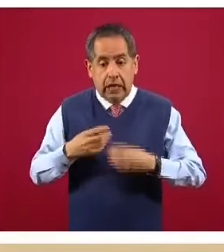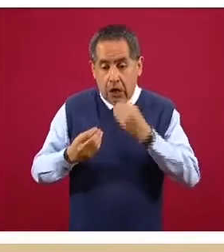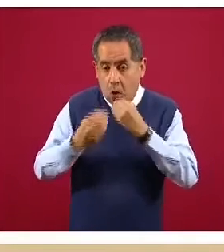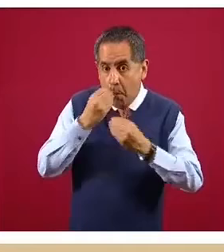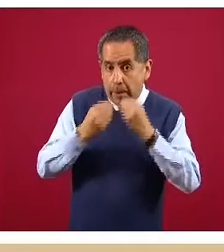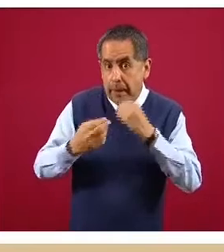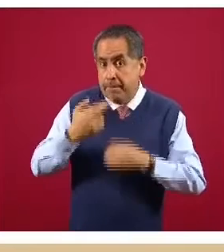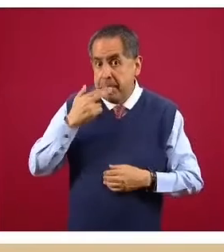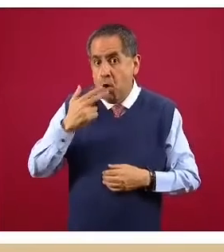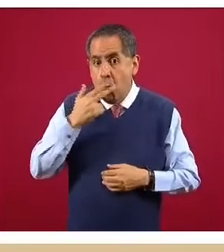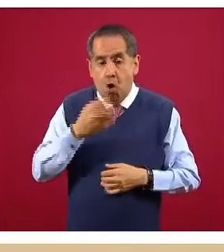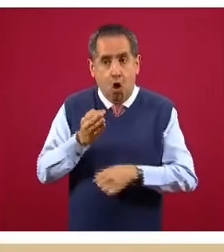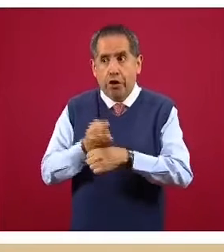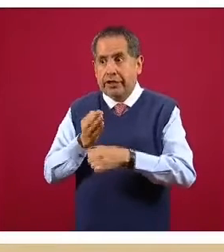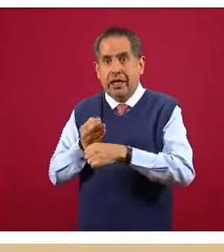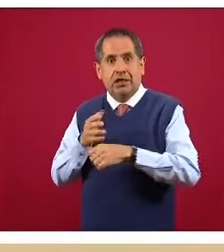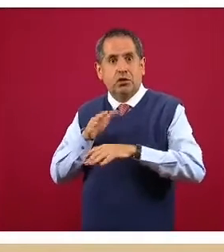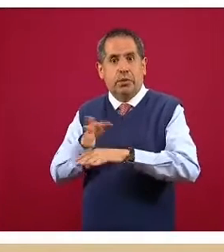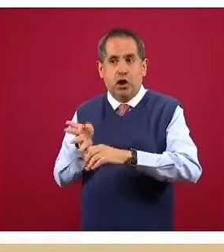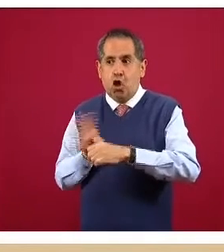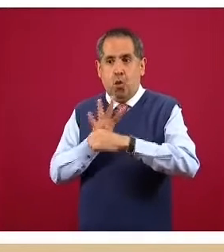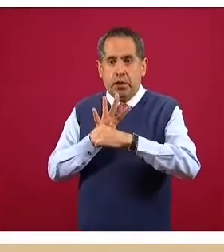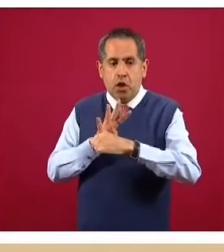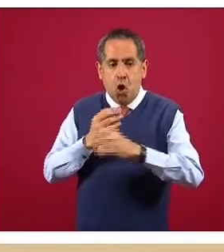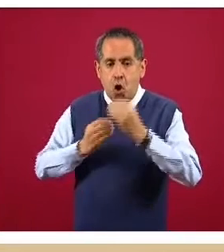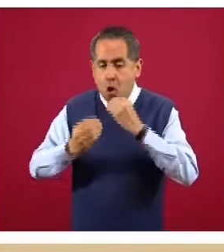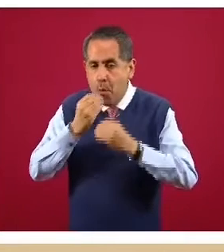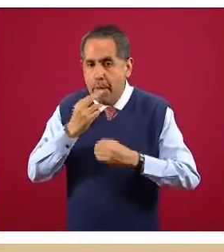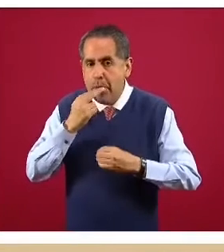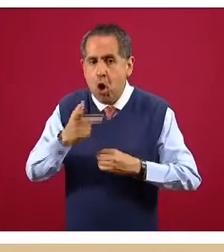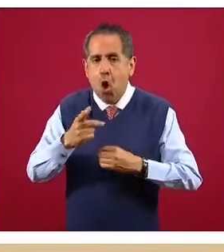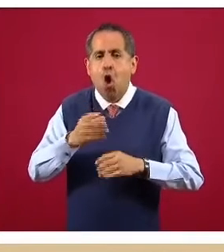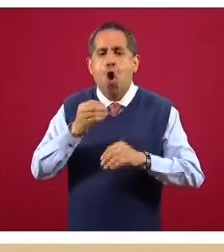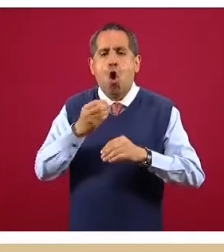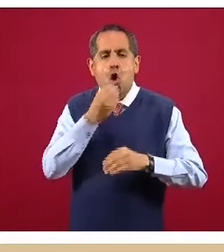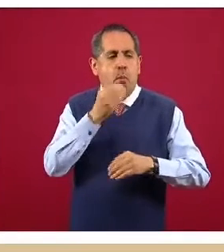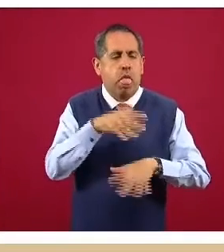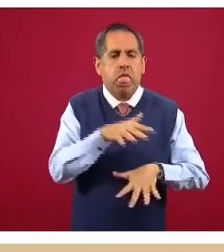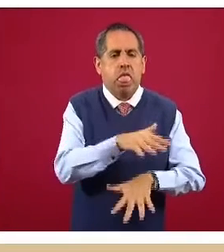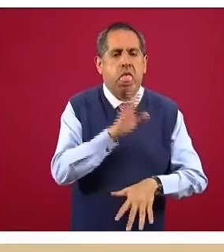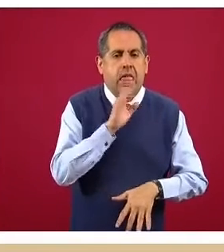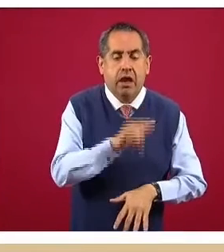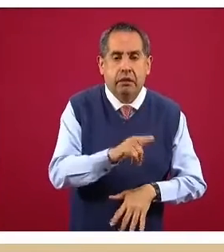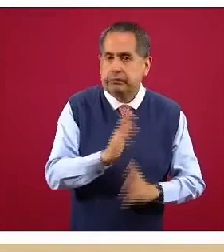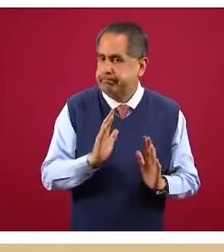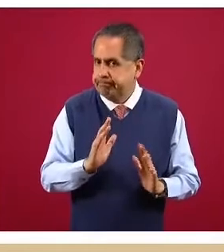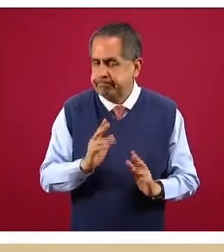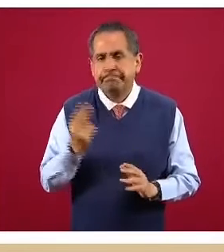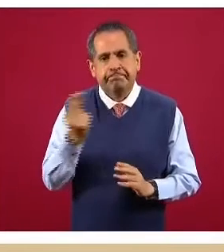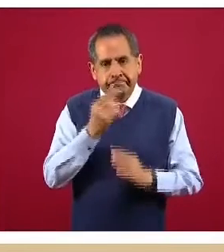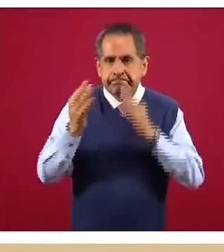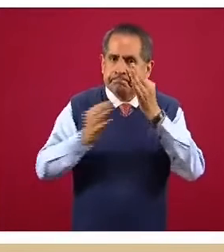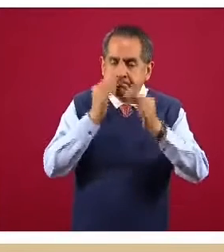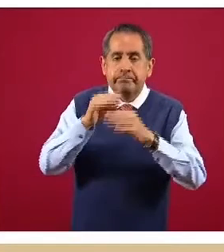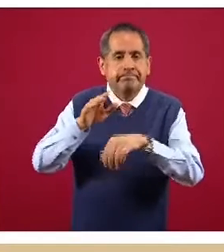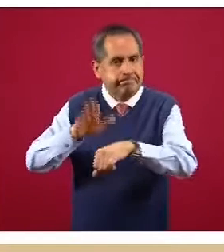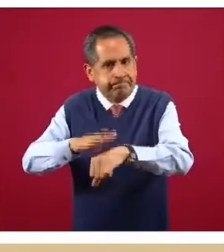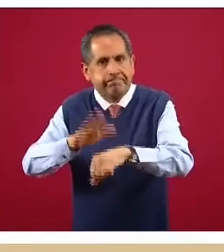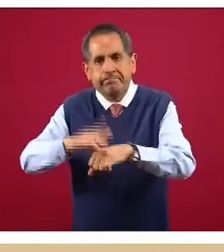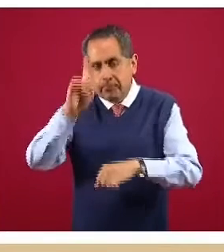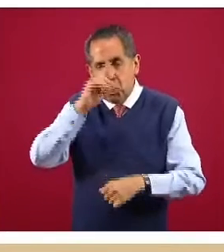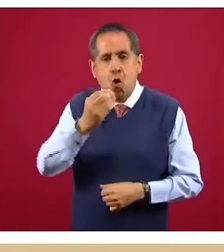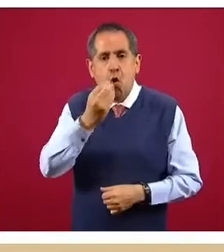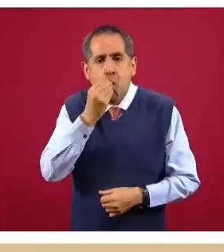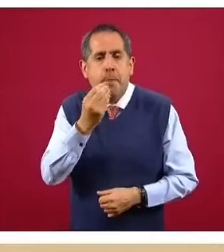este momento de contingencia, ¿no? Entonces sigue la necesidad de ir promoviendo comida saludable,